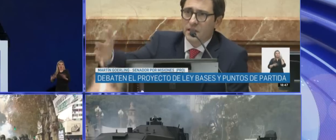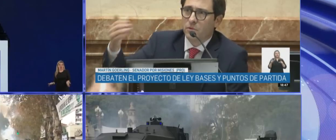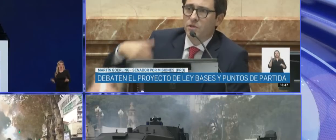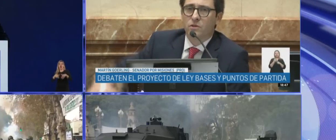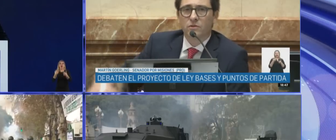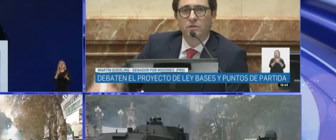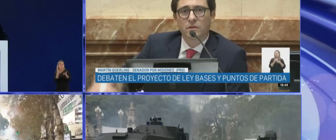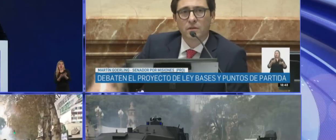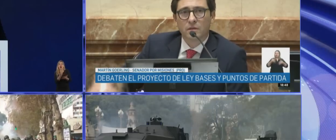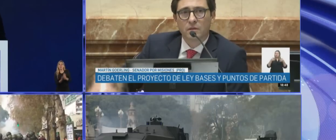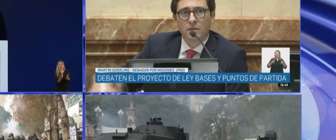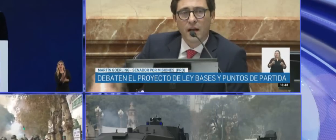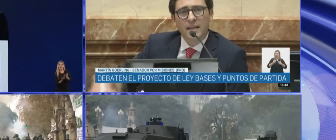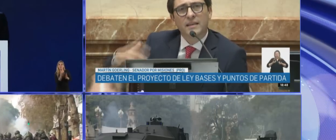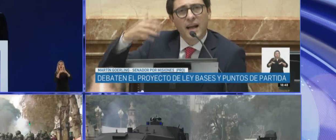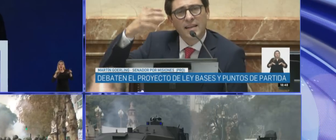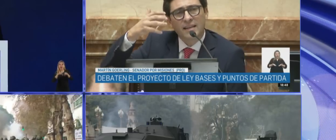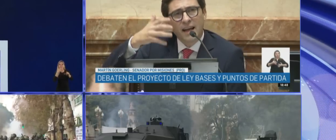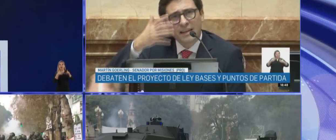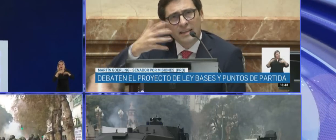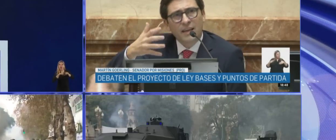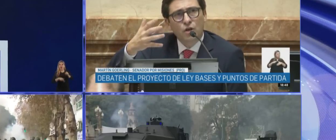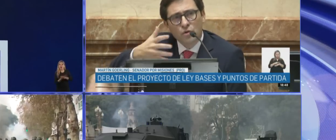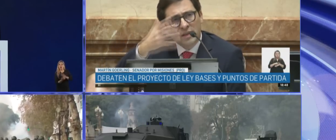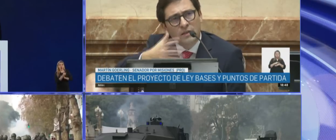imprimiendo papelitos de colores.